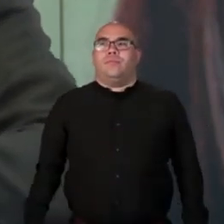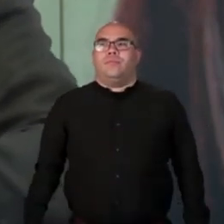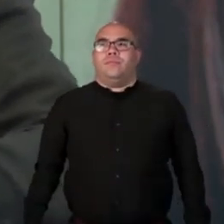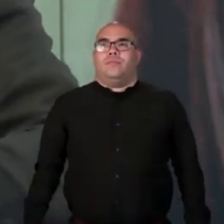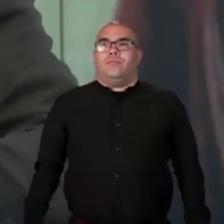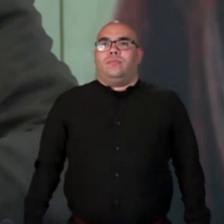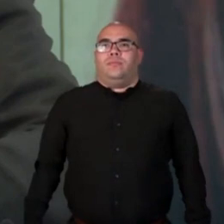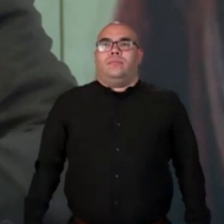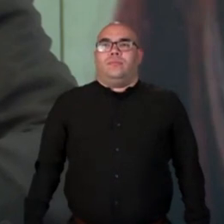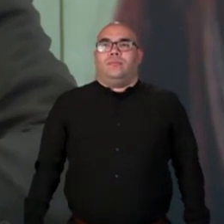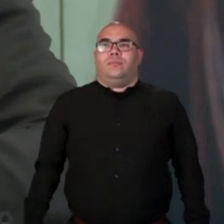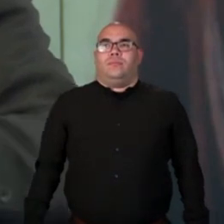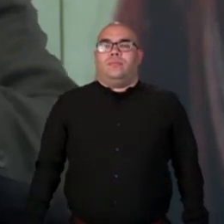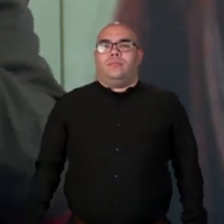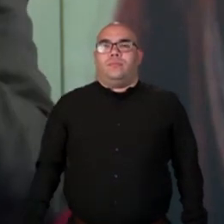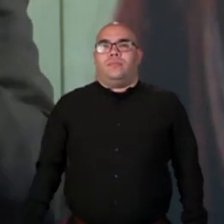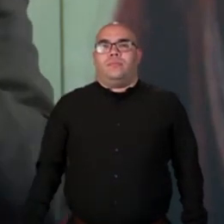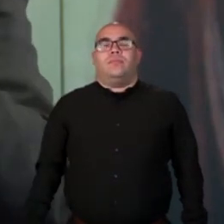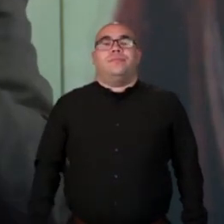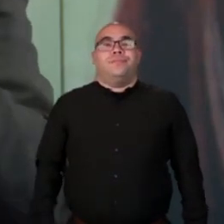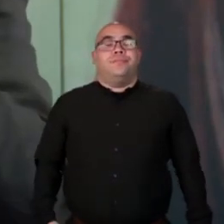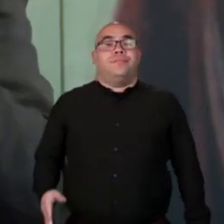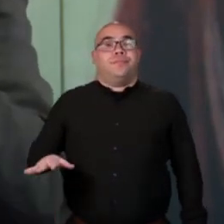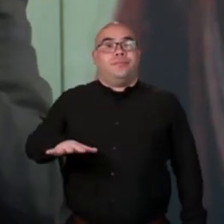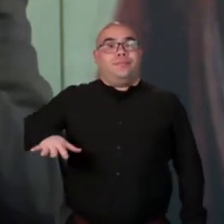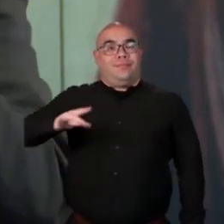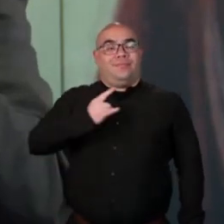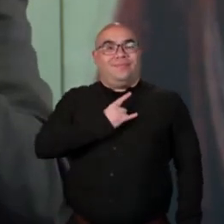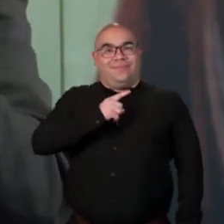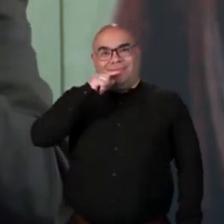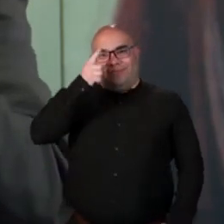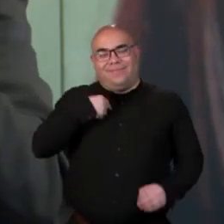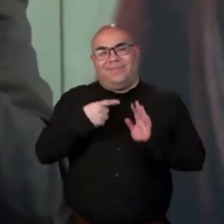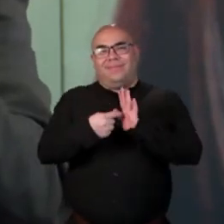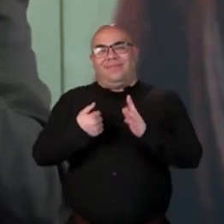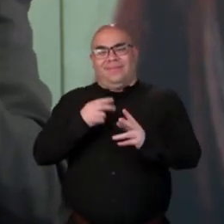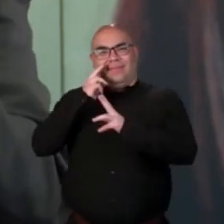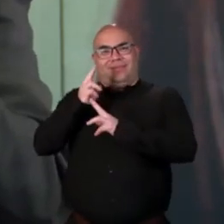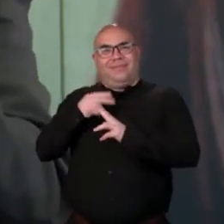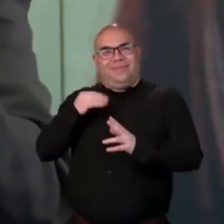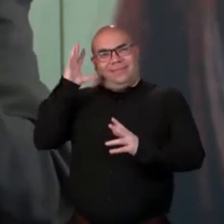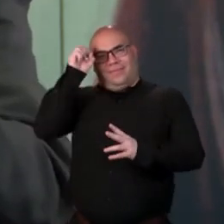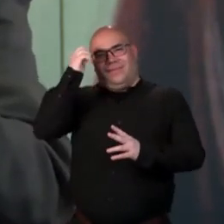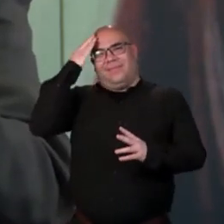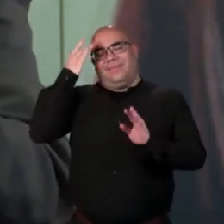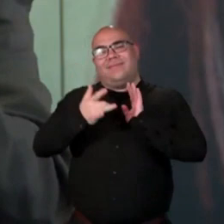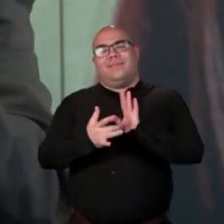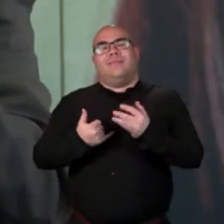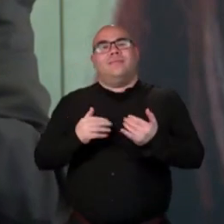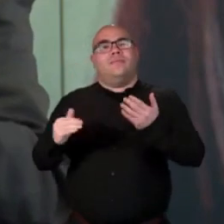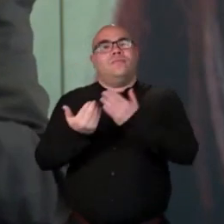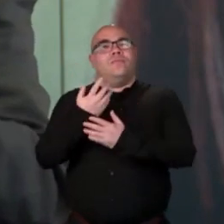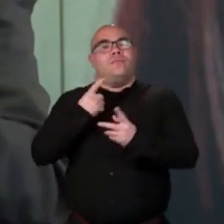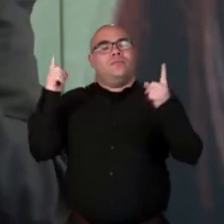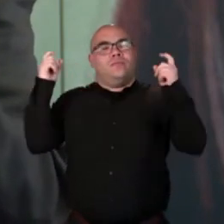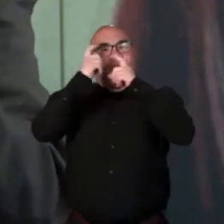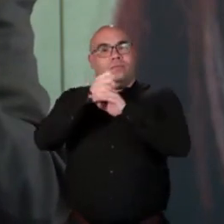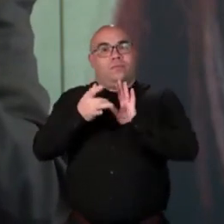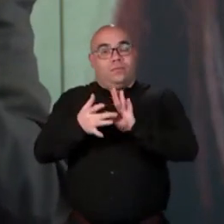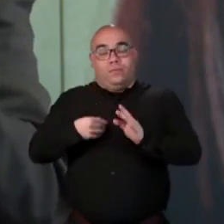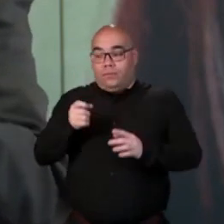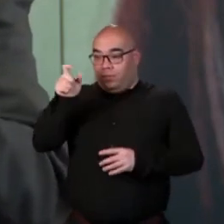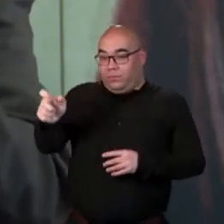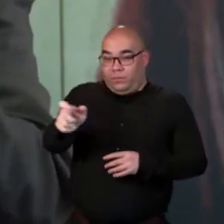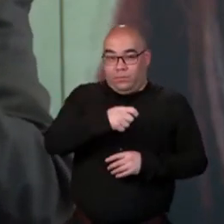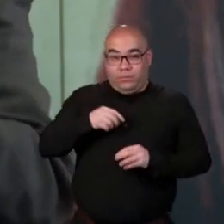cual es socialmente reconocido desde una reflexión muy profunda del nuevo humanismo que se requiere para la formación de